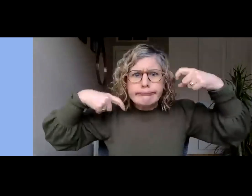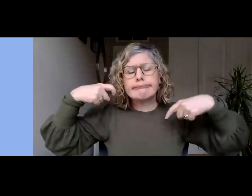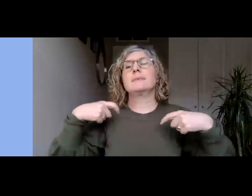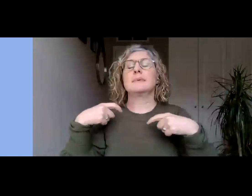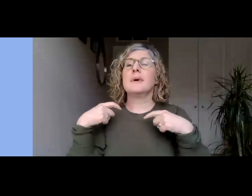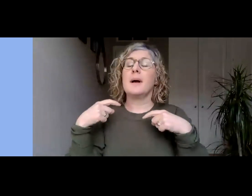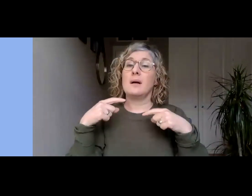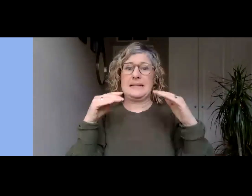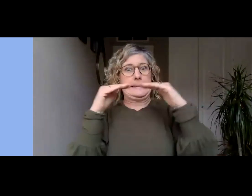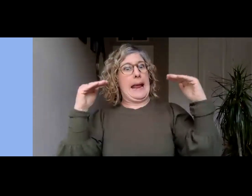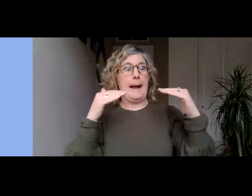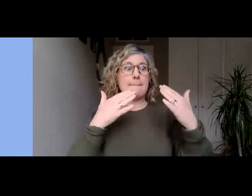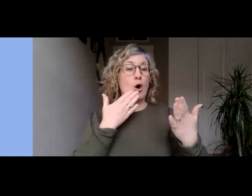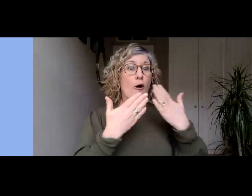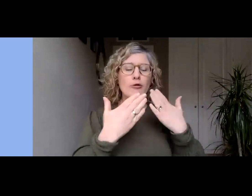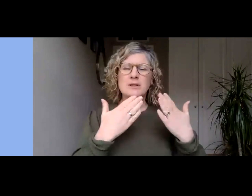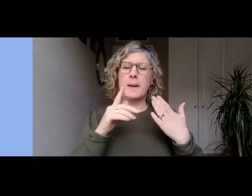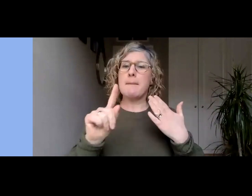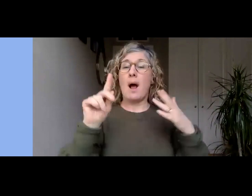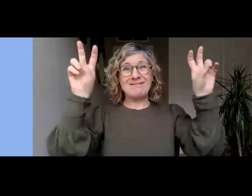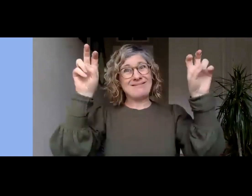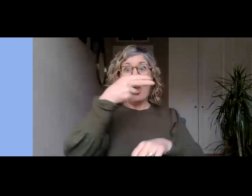otras conferencias. Pero